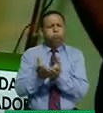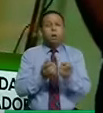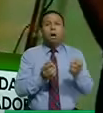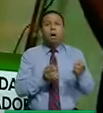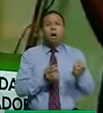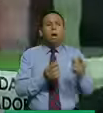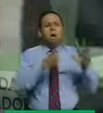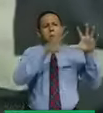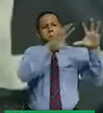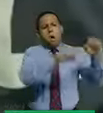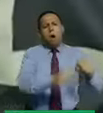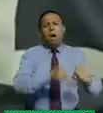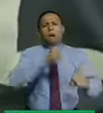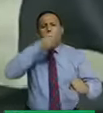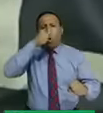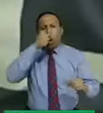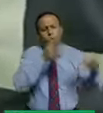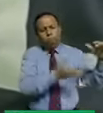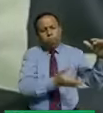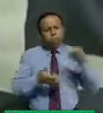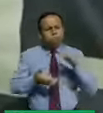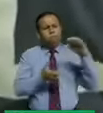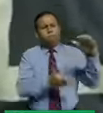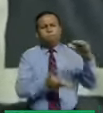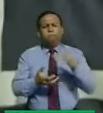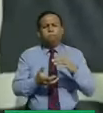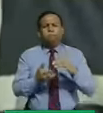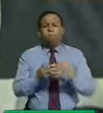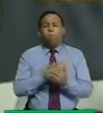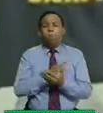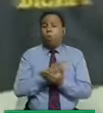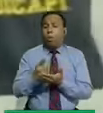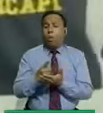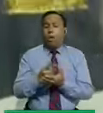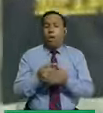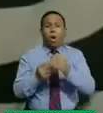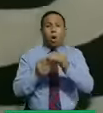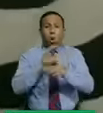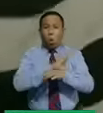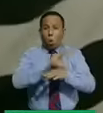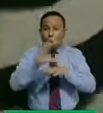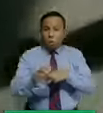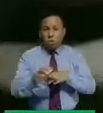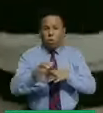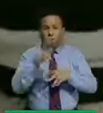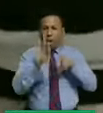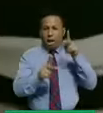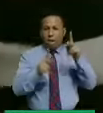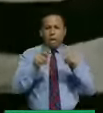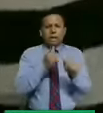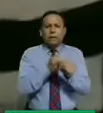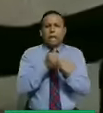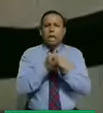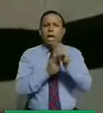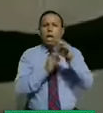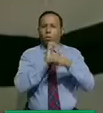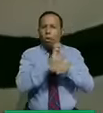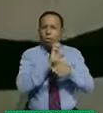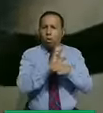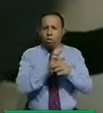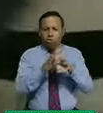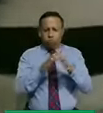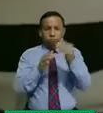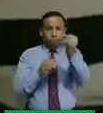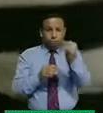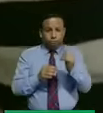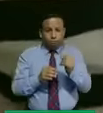durante 2 operativos realizados en menos de una semana en las costas de Tumbes y Piura, cerca de Ecuador. Los narcotraficantes